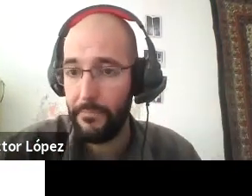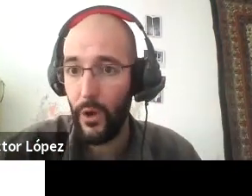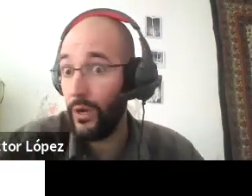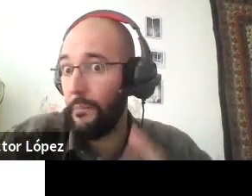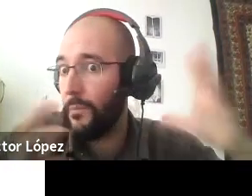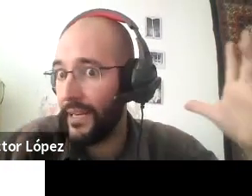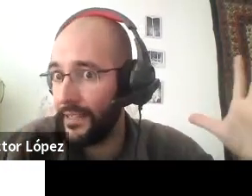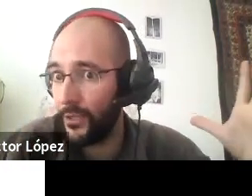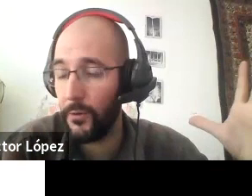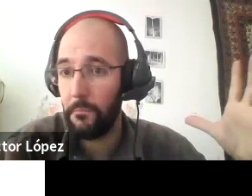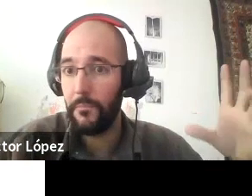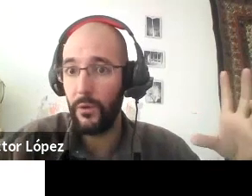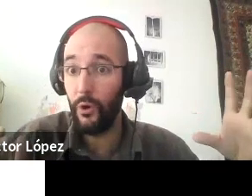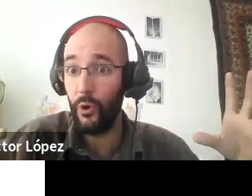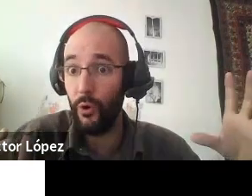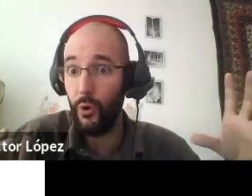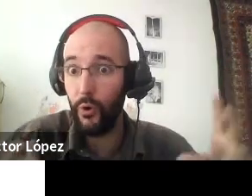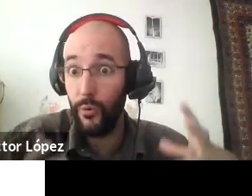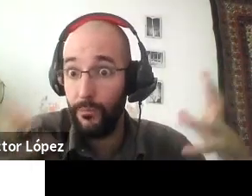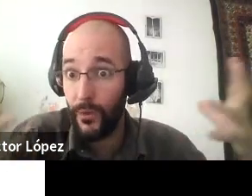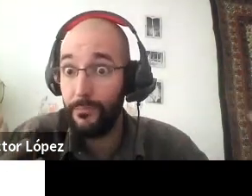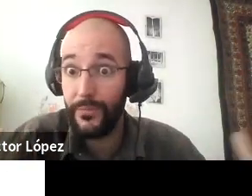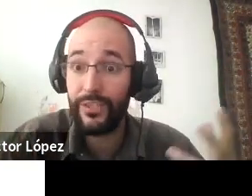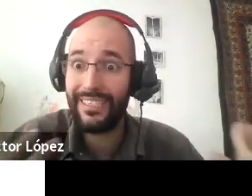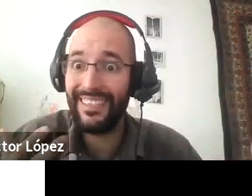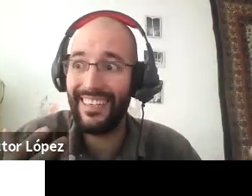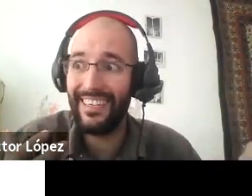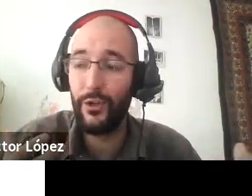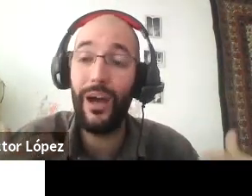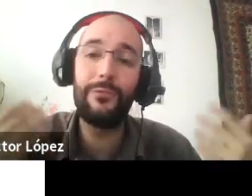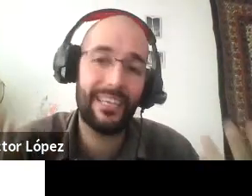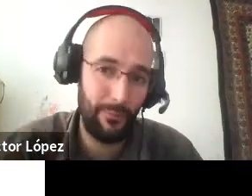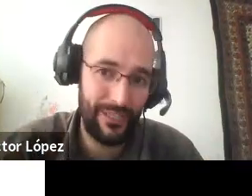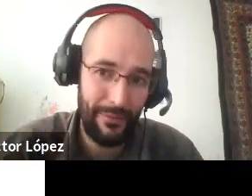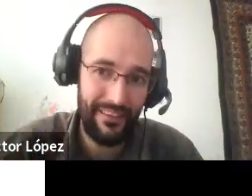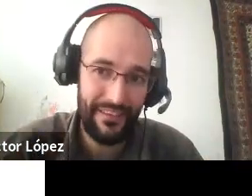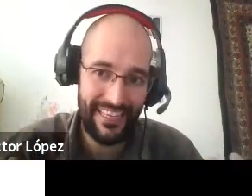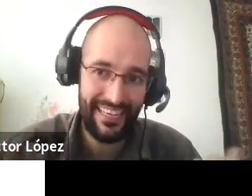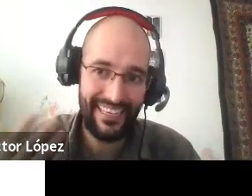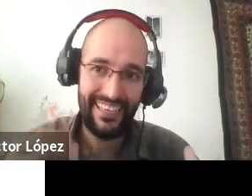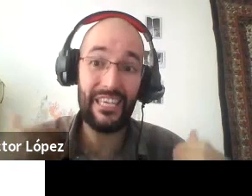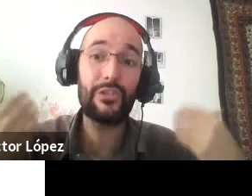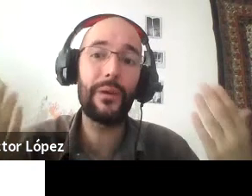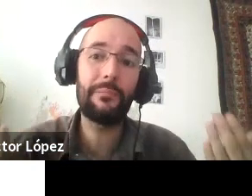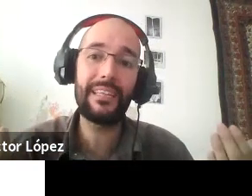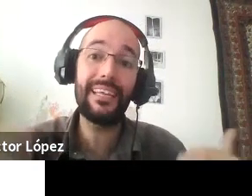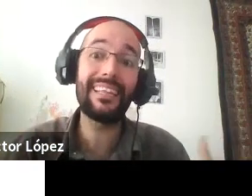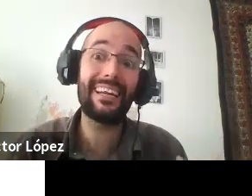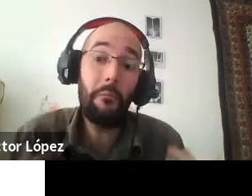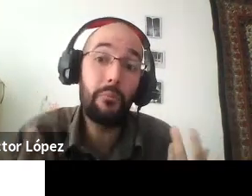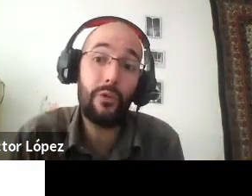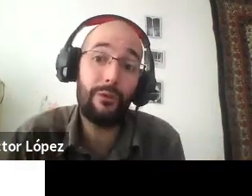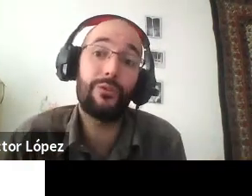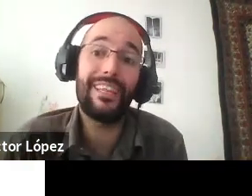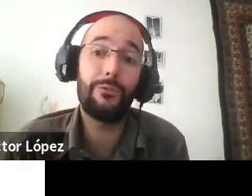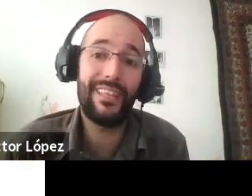aire o el campo magnético, ¿no? ¿No? Entonces, no hay una respuesta predefinida. Y esto permite darle